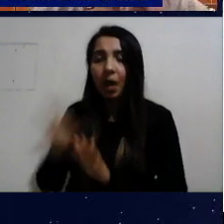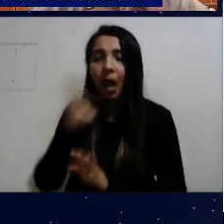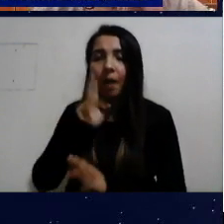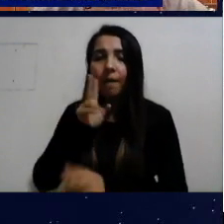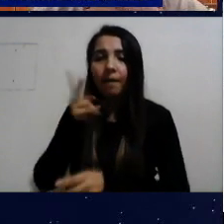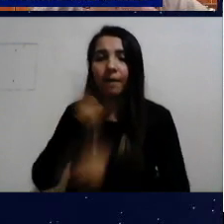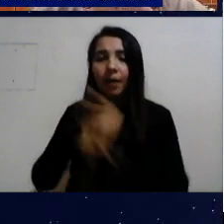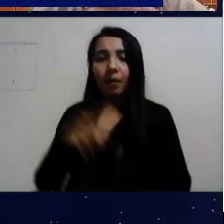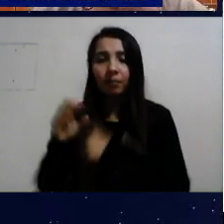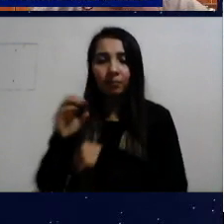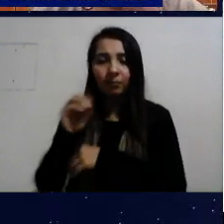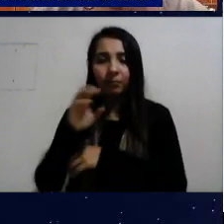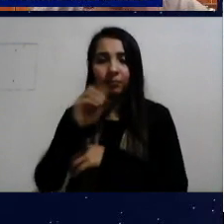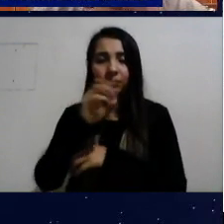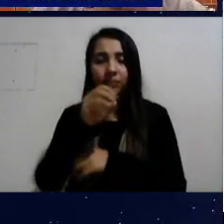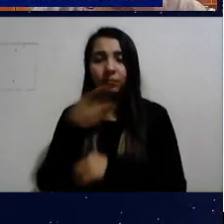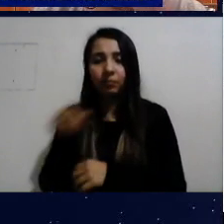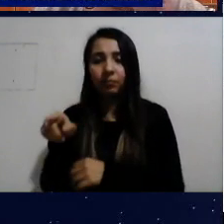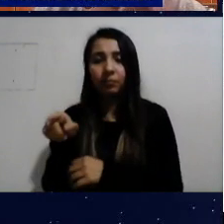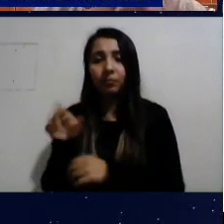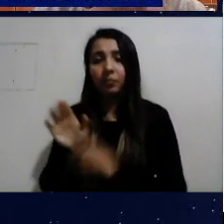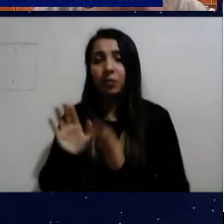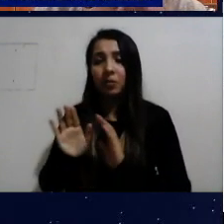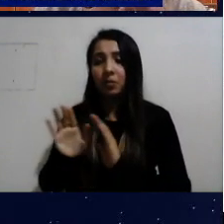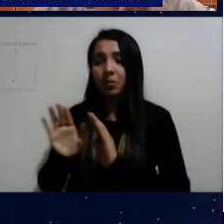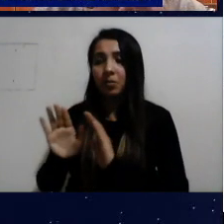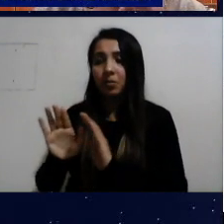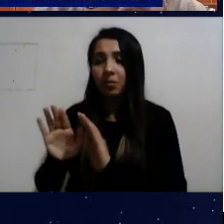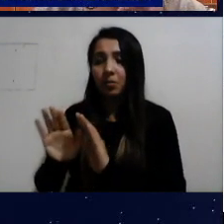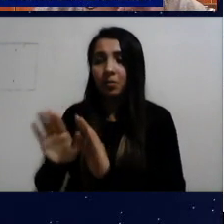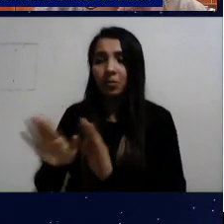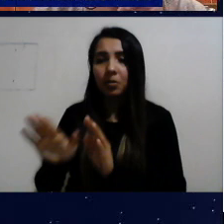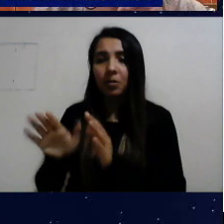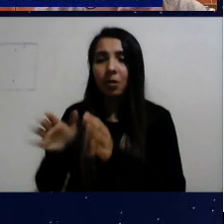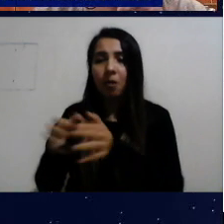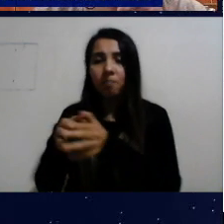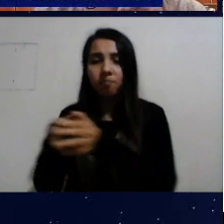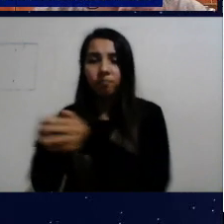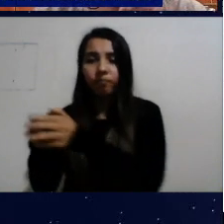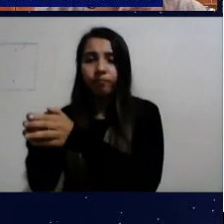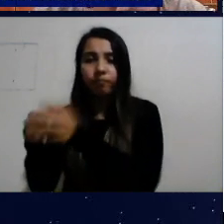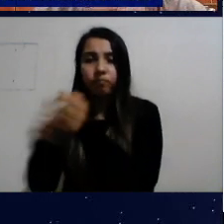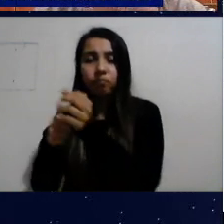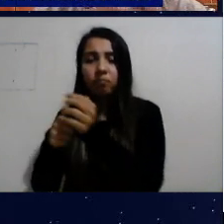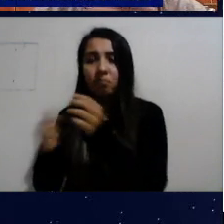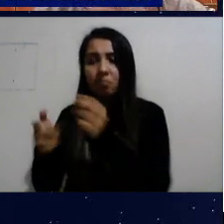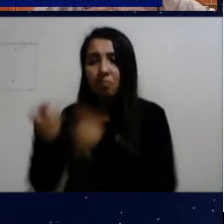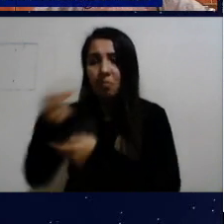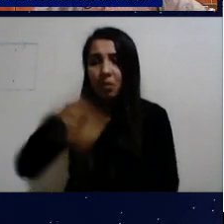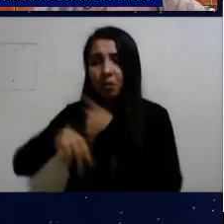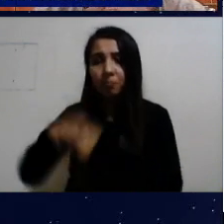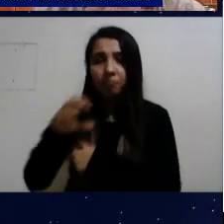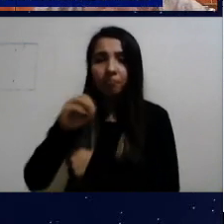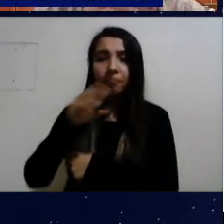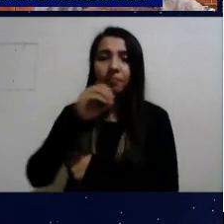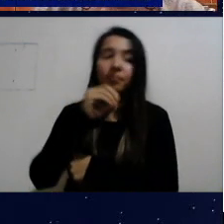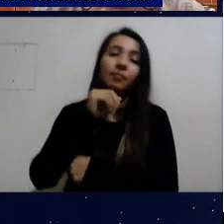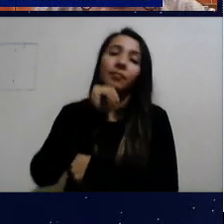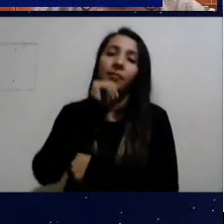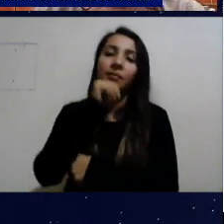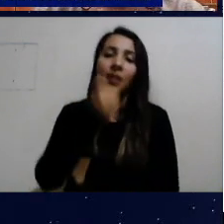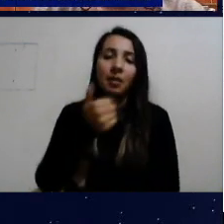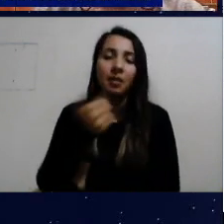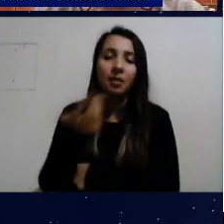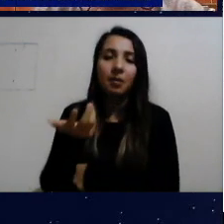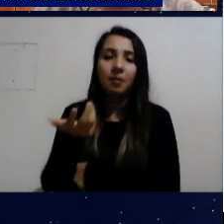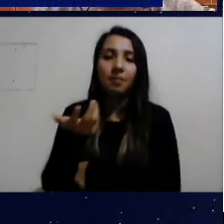si vosotros en un matraz lo esterilizáis y lo mantenéis aislado del entorno, no crecen bacterias.